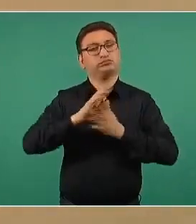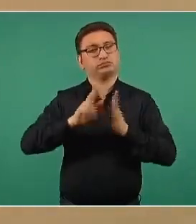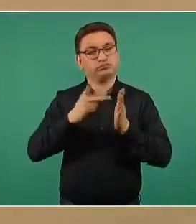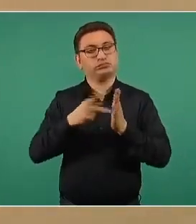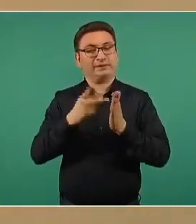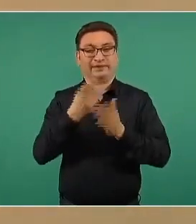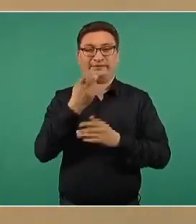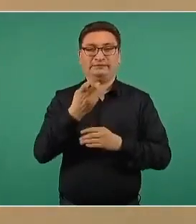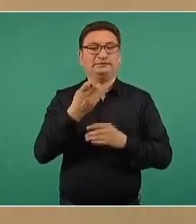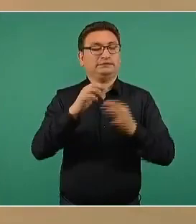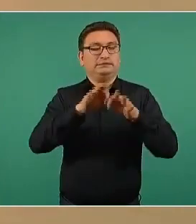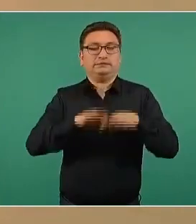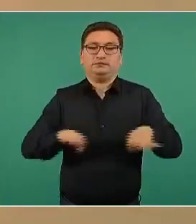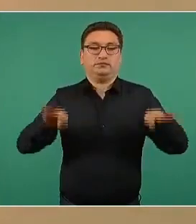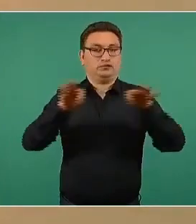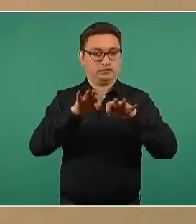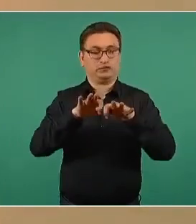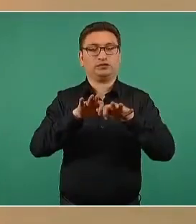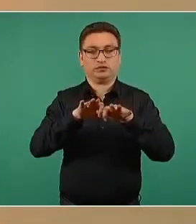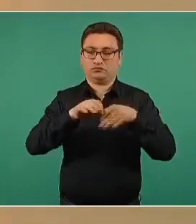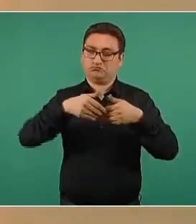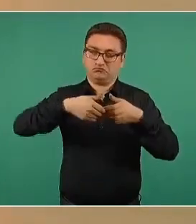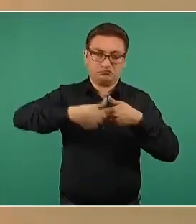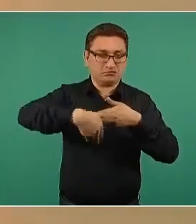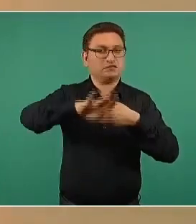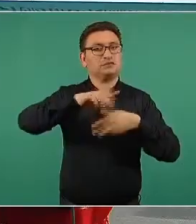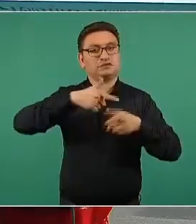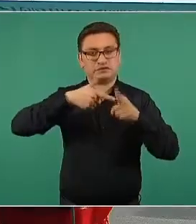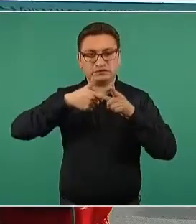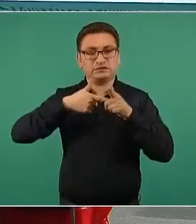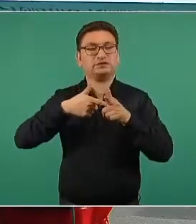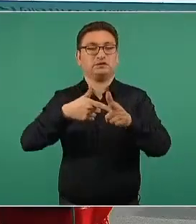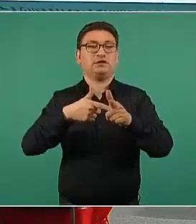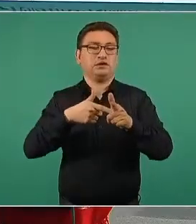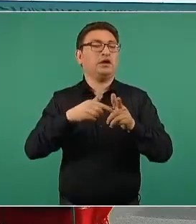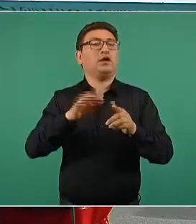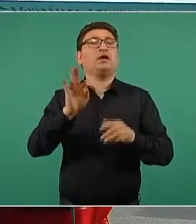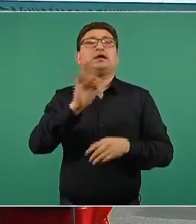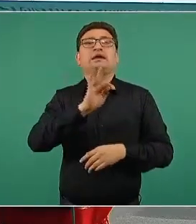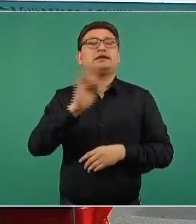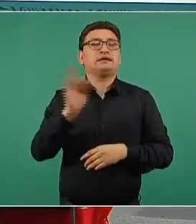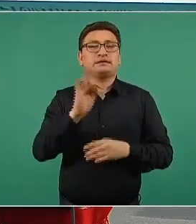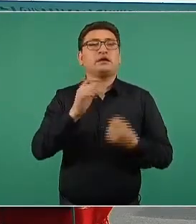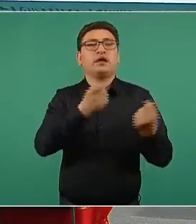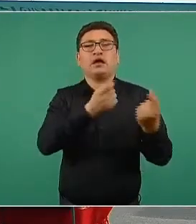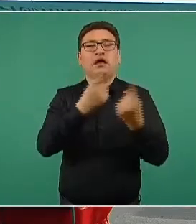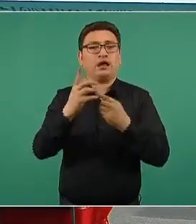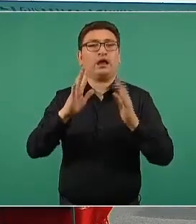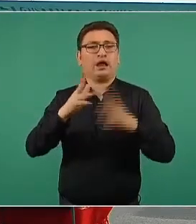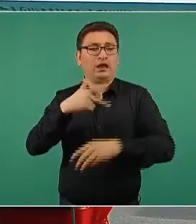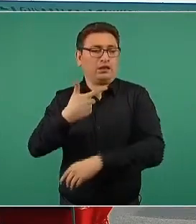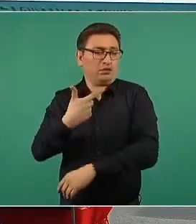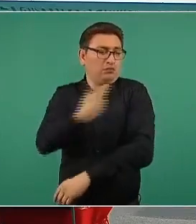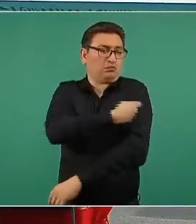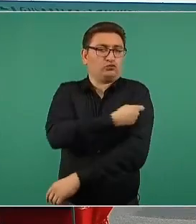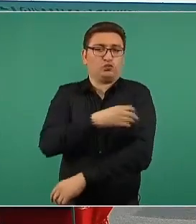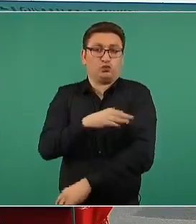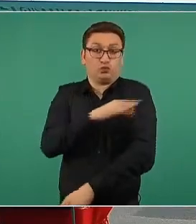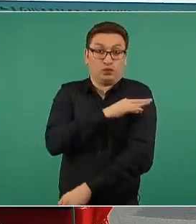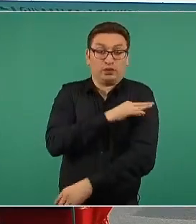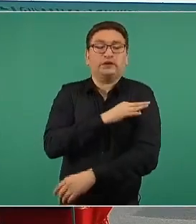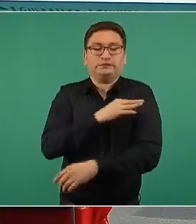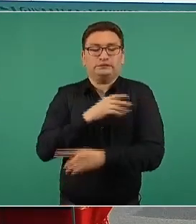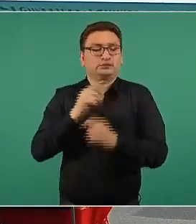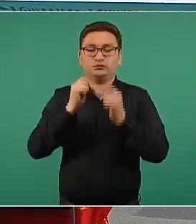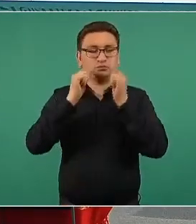importante también aplicarlo y continuar con las medidas, aunque ya se haya sido vacunado. Esto es indispensable en